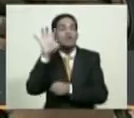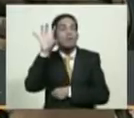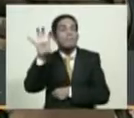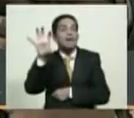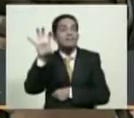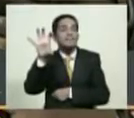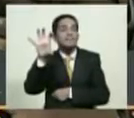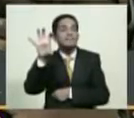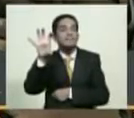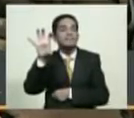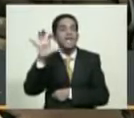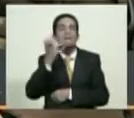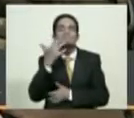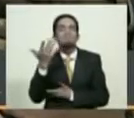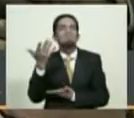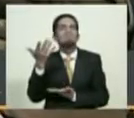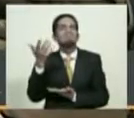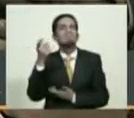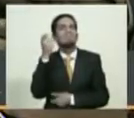siquiera